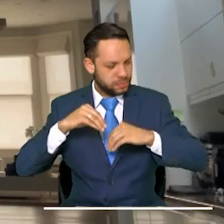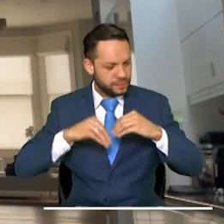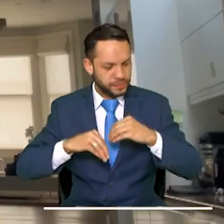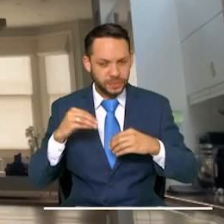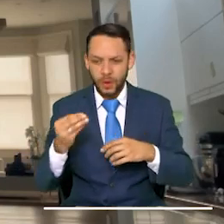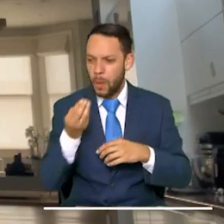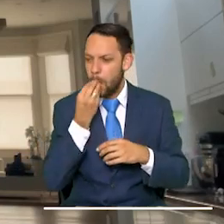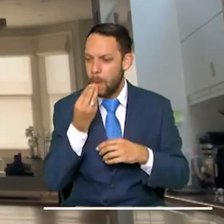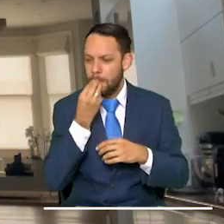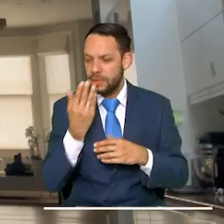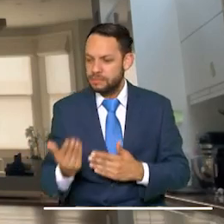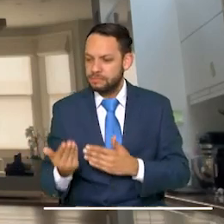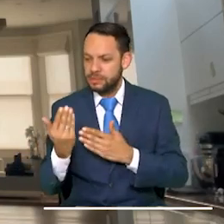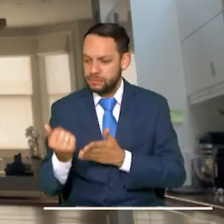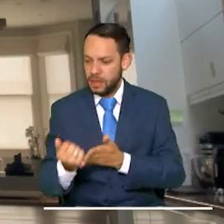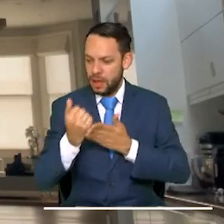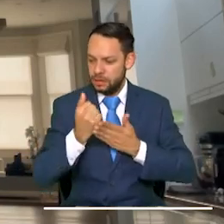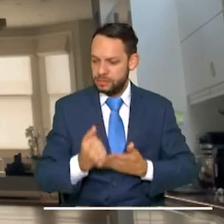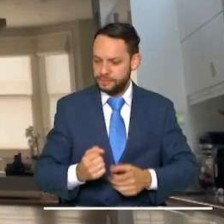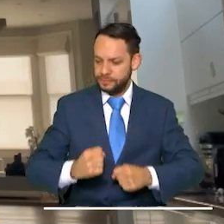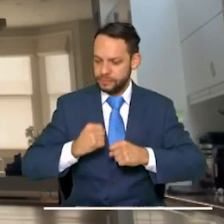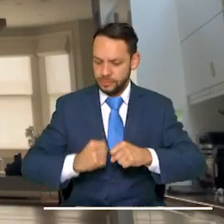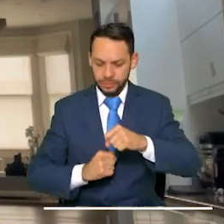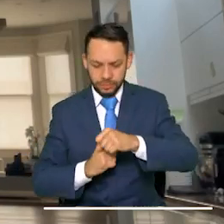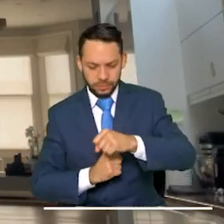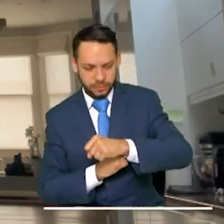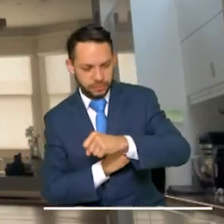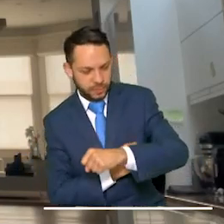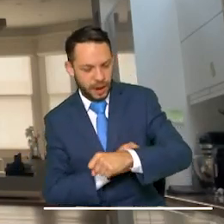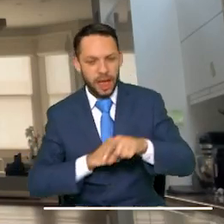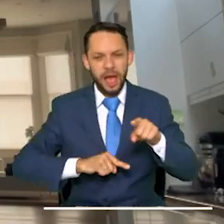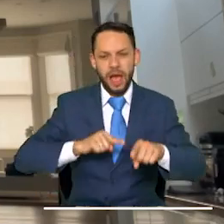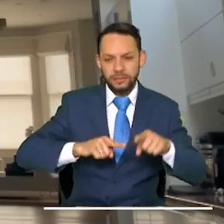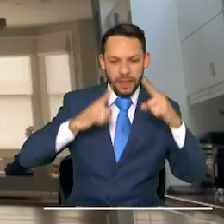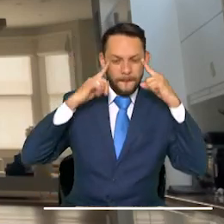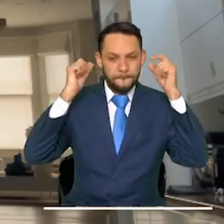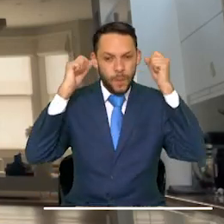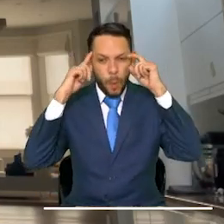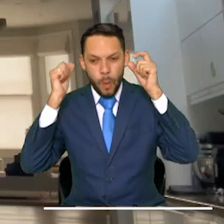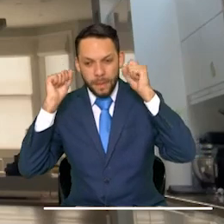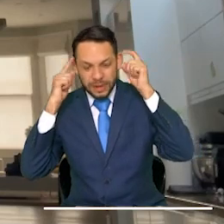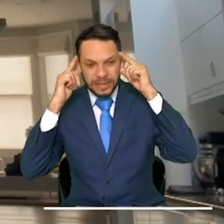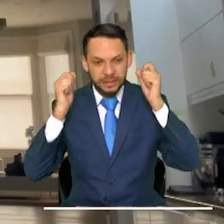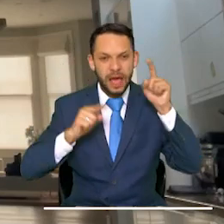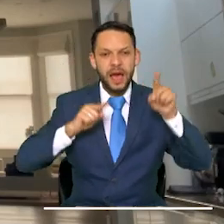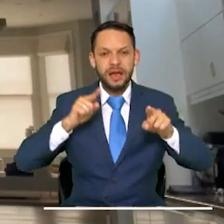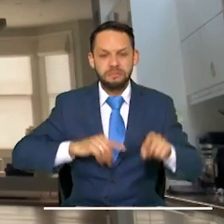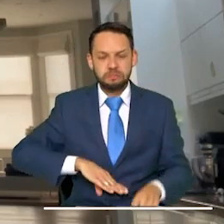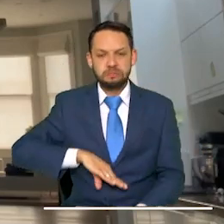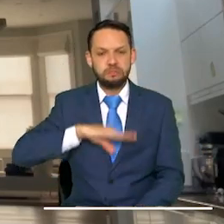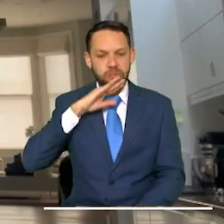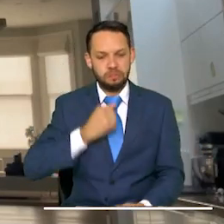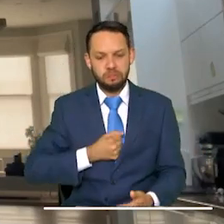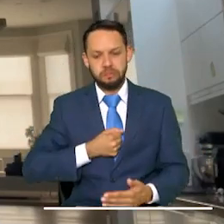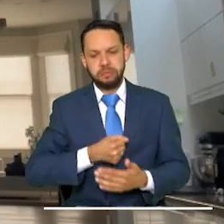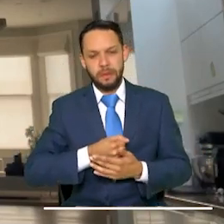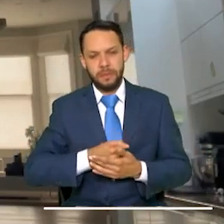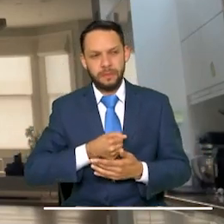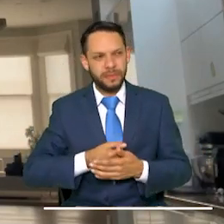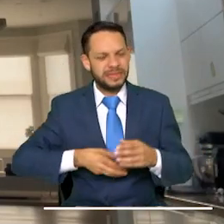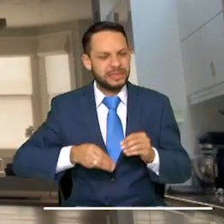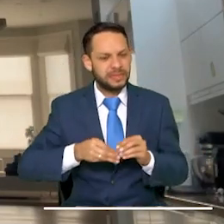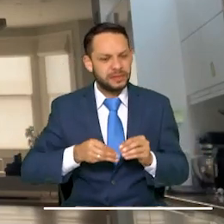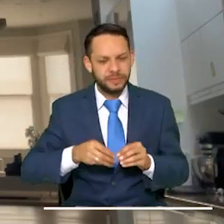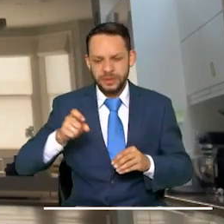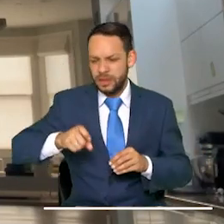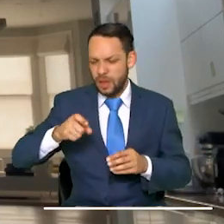que realmente nos nutra, y simplemente nos preocupamos por sentirnos llenos. Esto es una reflexión para todas las personas